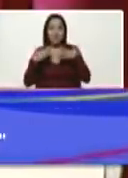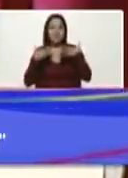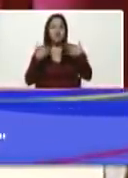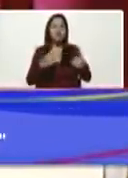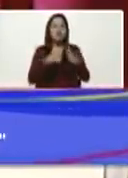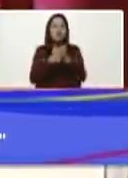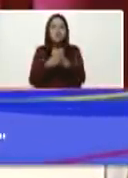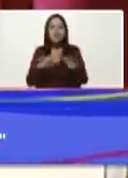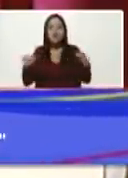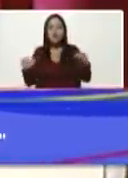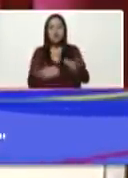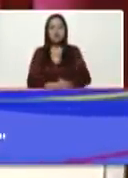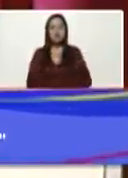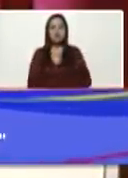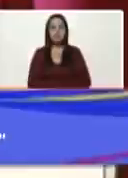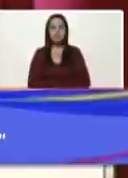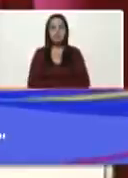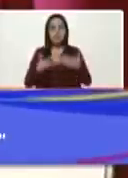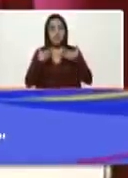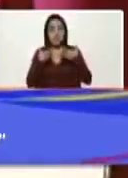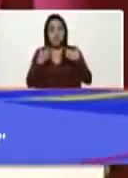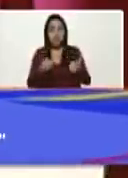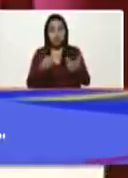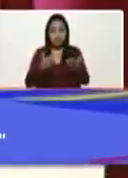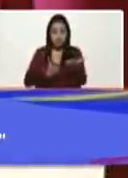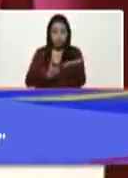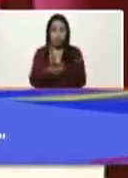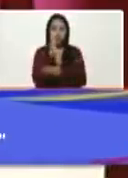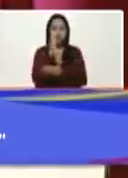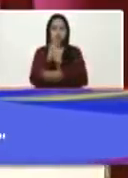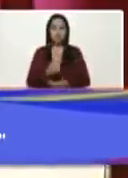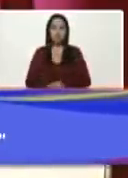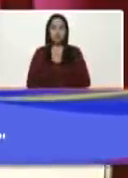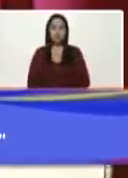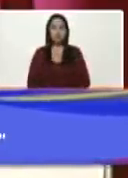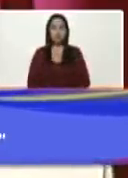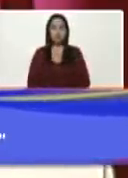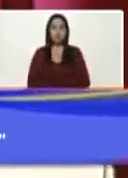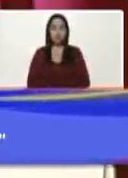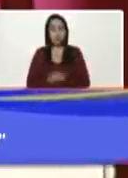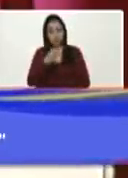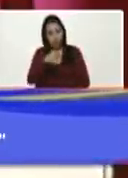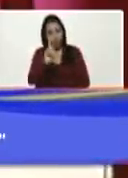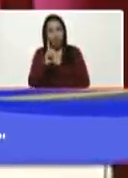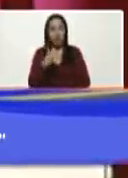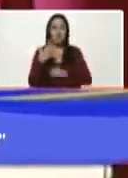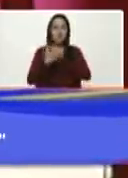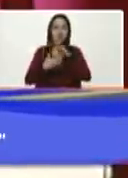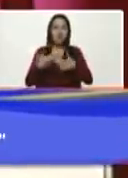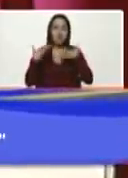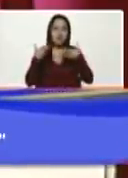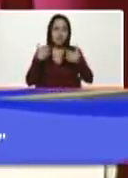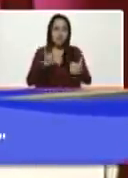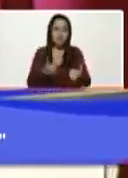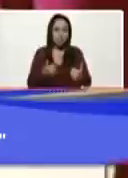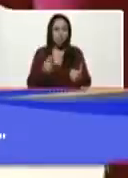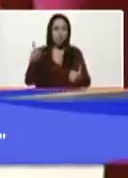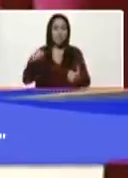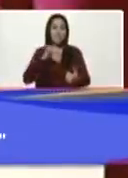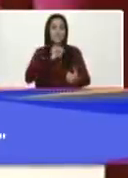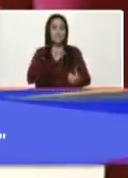colectiva, la salud, por ahí va el asunto, por ahí va el problema de la salud. Además del problema individual y